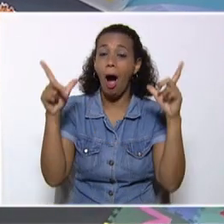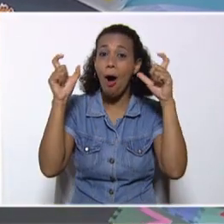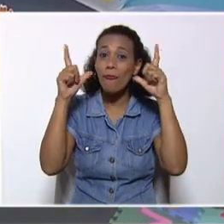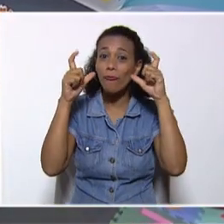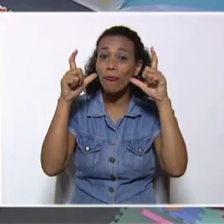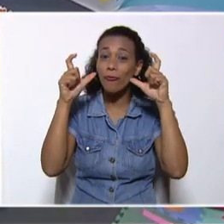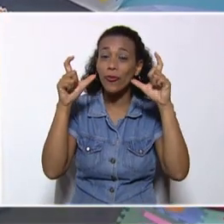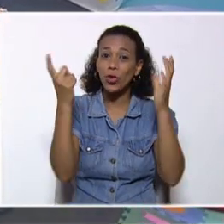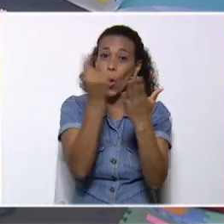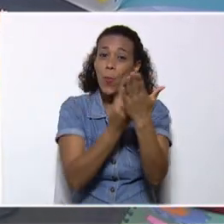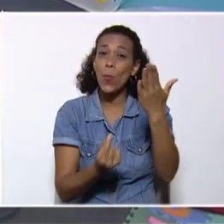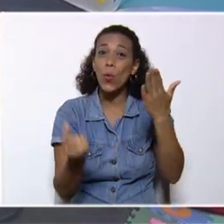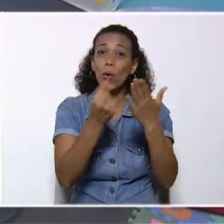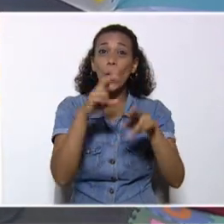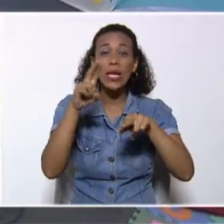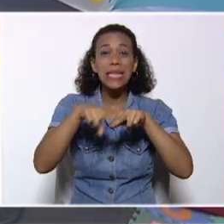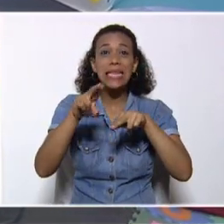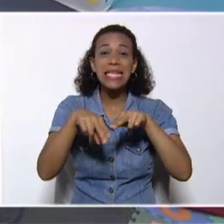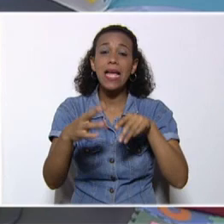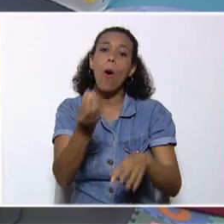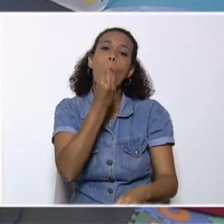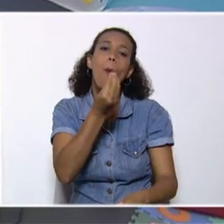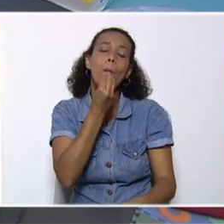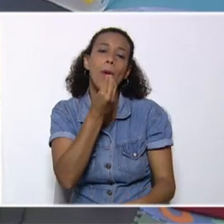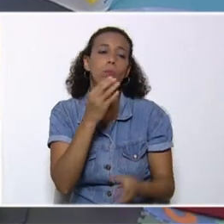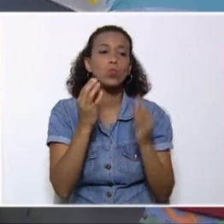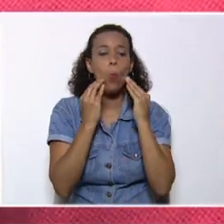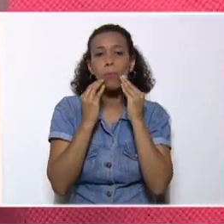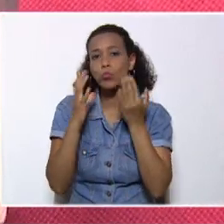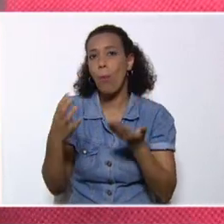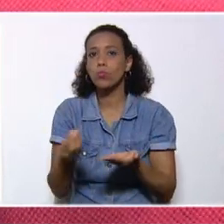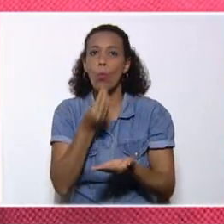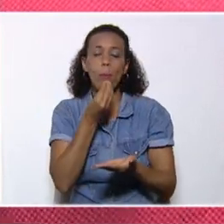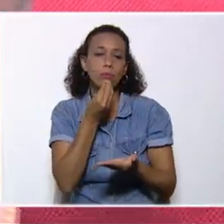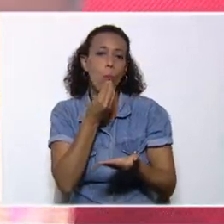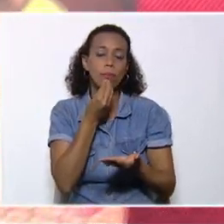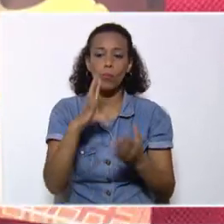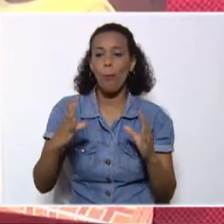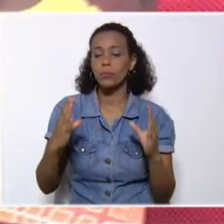imágenes como una niña comiendo.